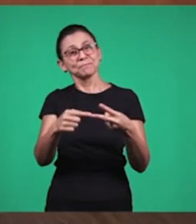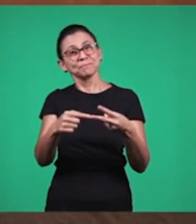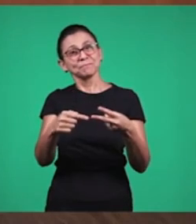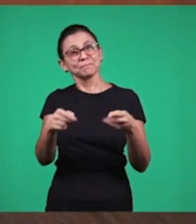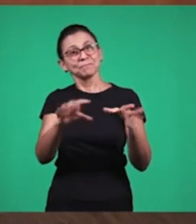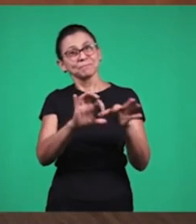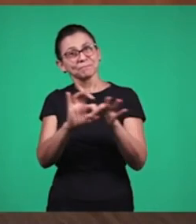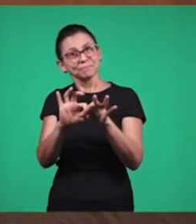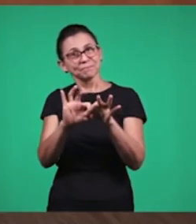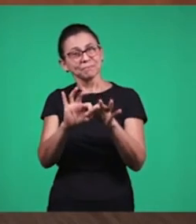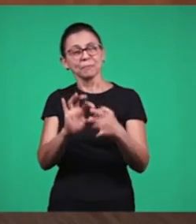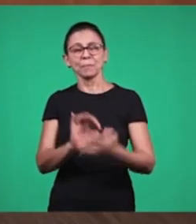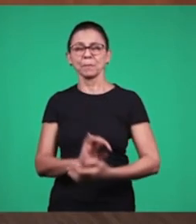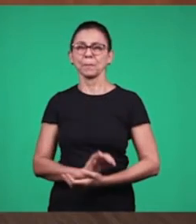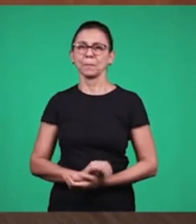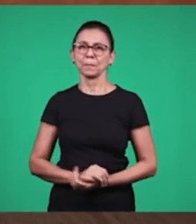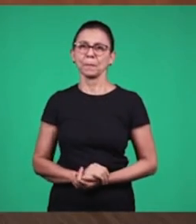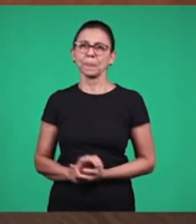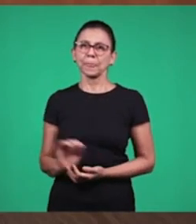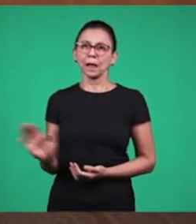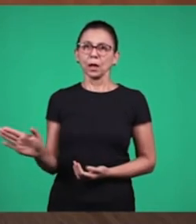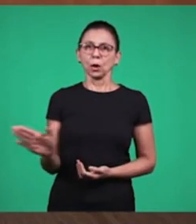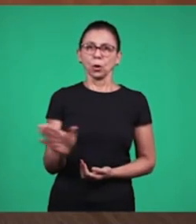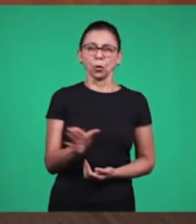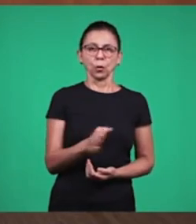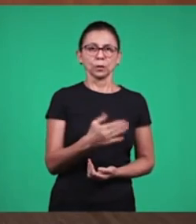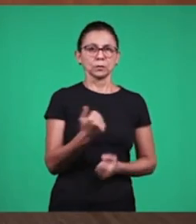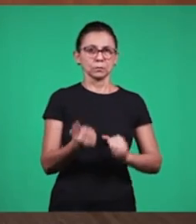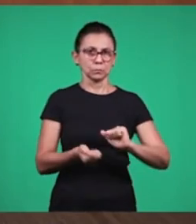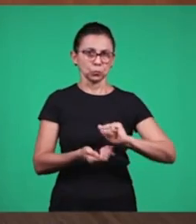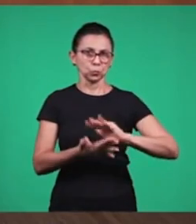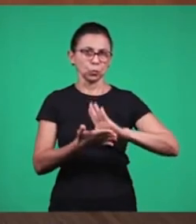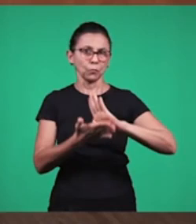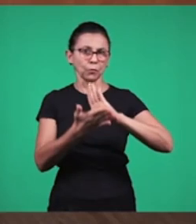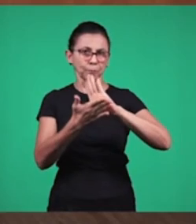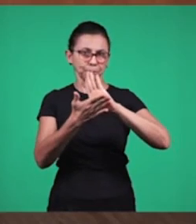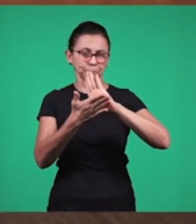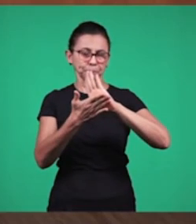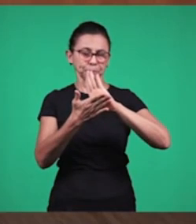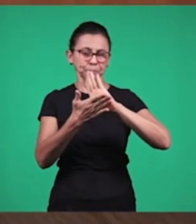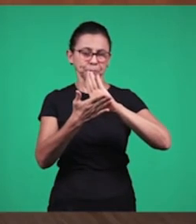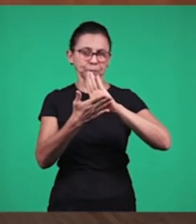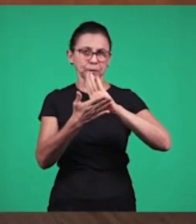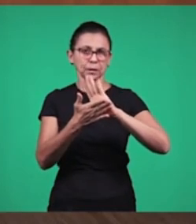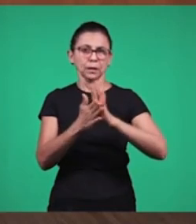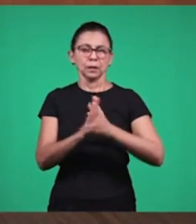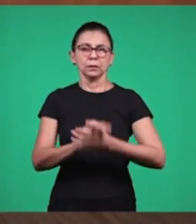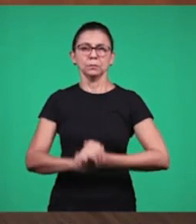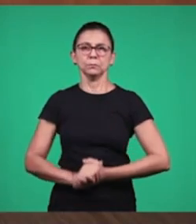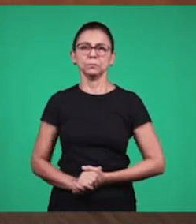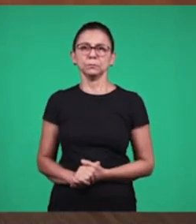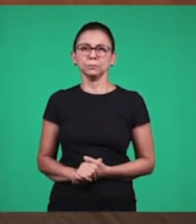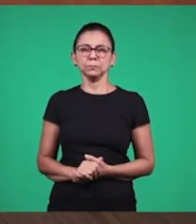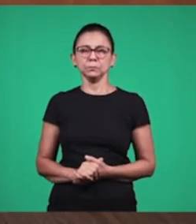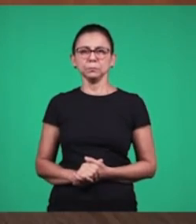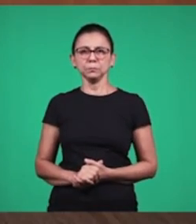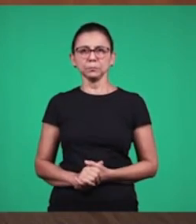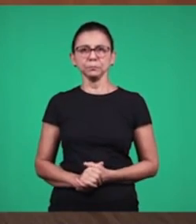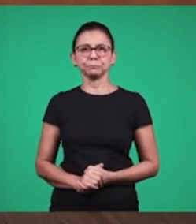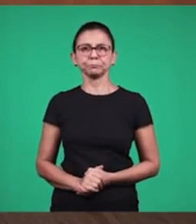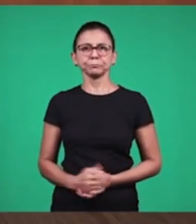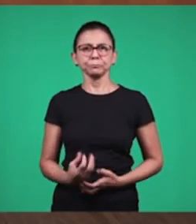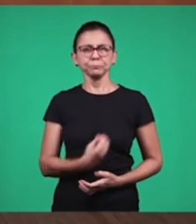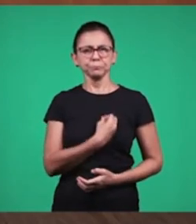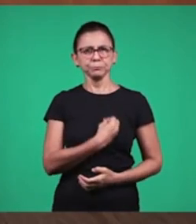momento, nosotros participaremos de nuevo de la geografía de la